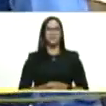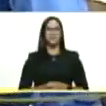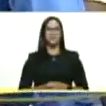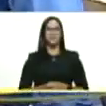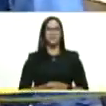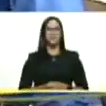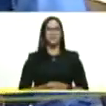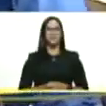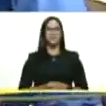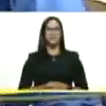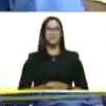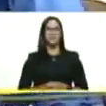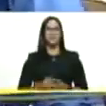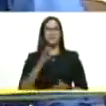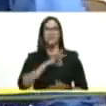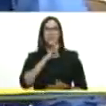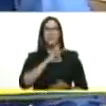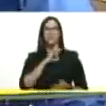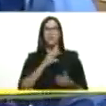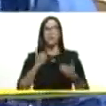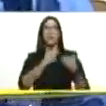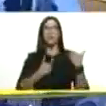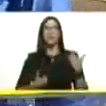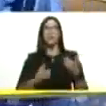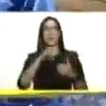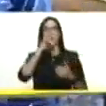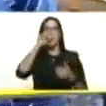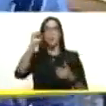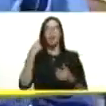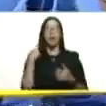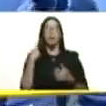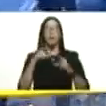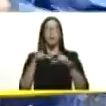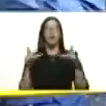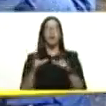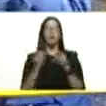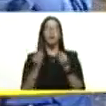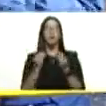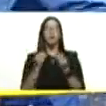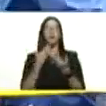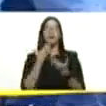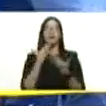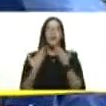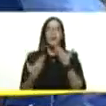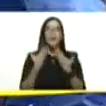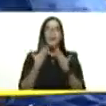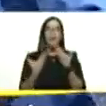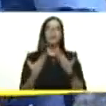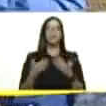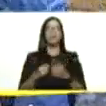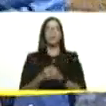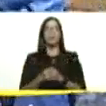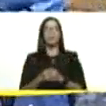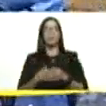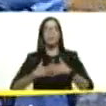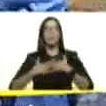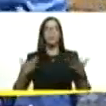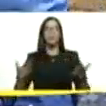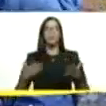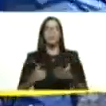Señor presidente Nicolás Maduro, en primer lugar, muchísimas gracias por esta oportunidad